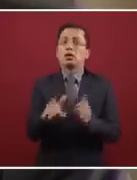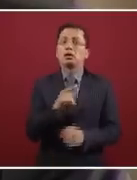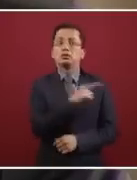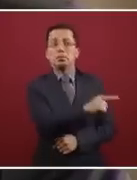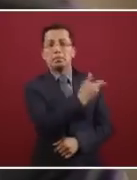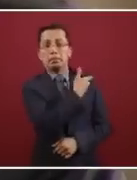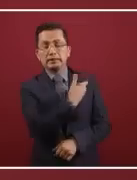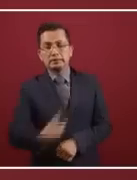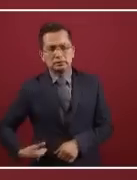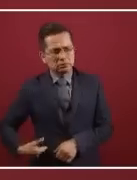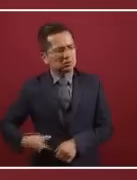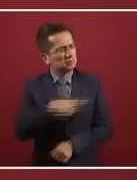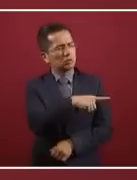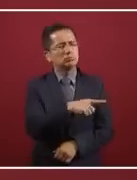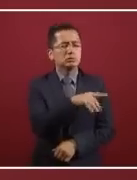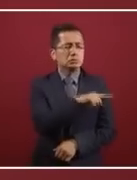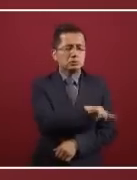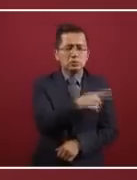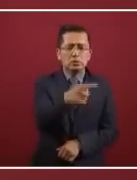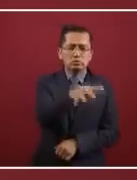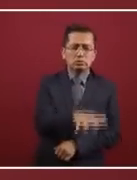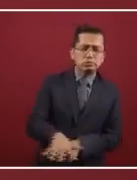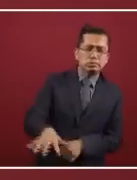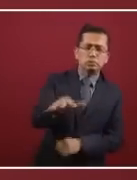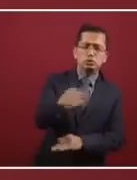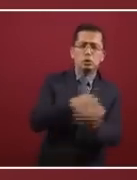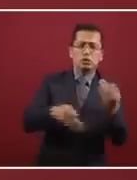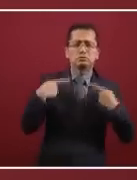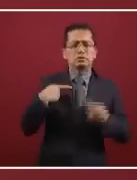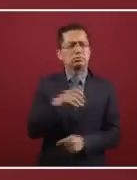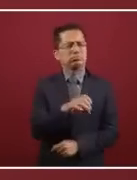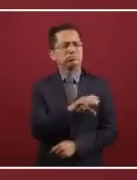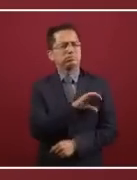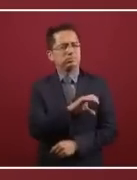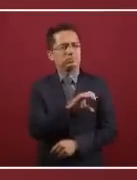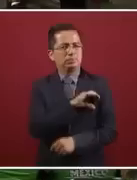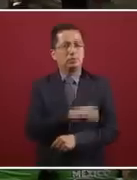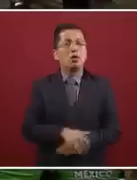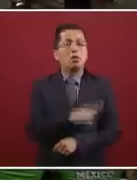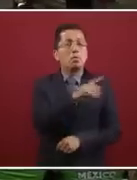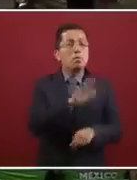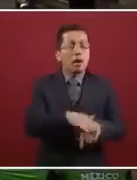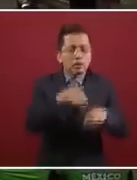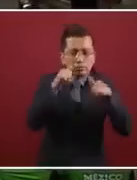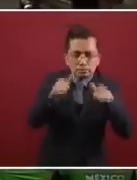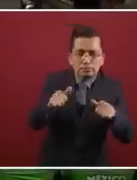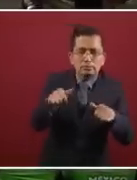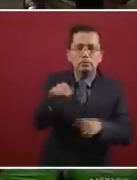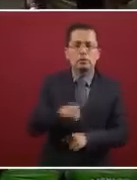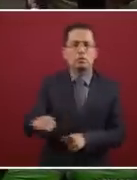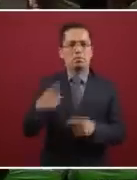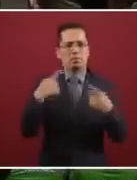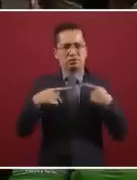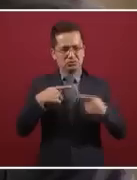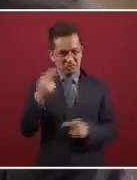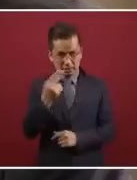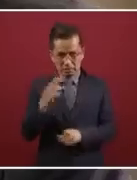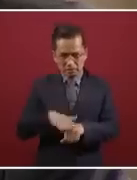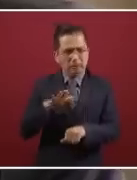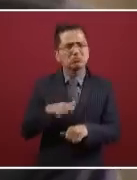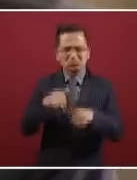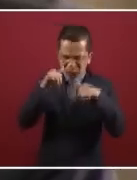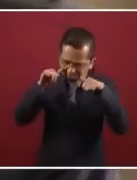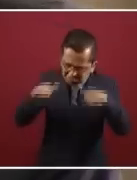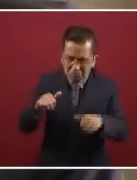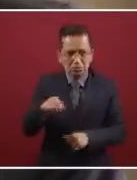tiene con todos los mexicanos y fundamentalmente con los más necesitados y con los más aguerridos y los